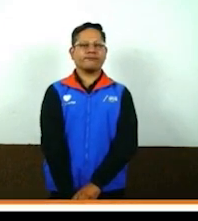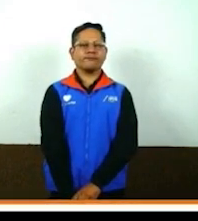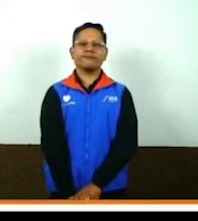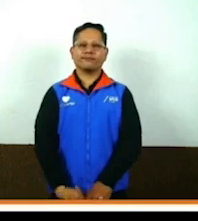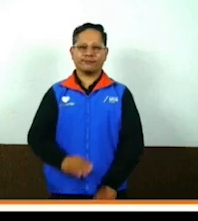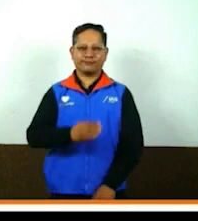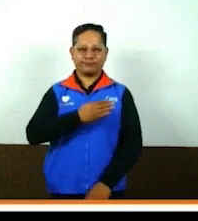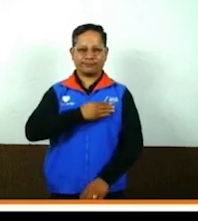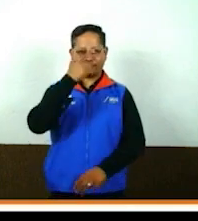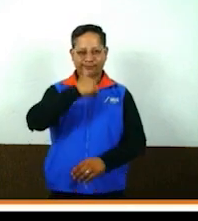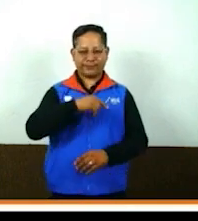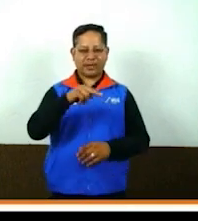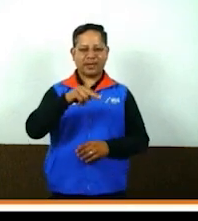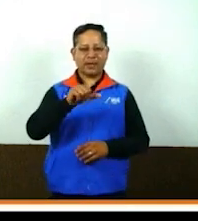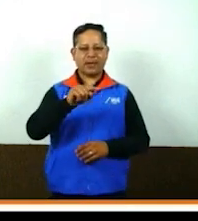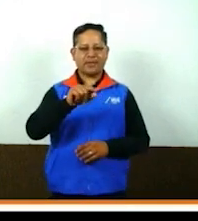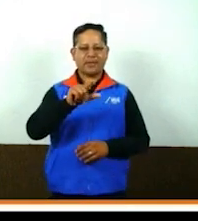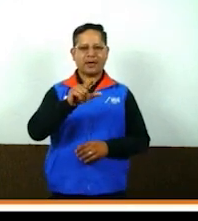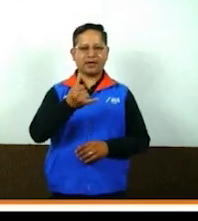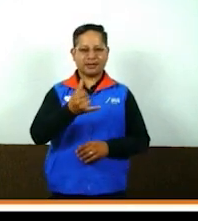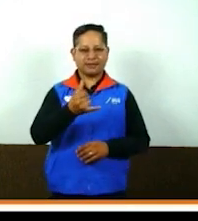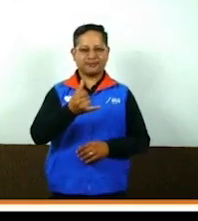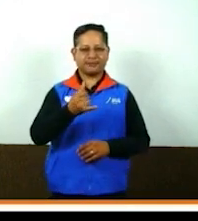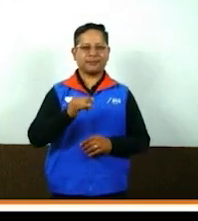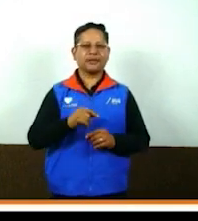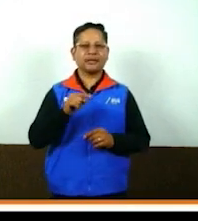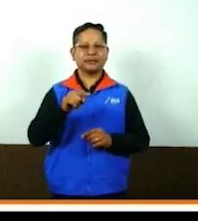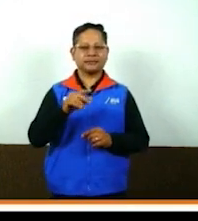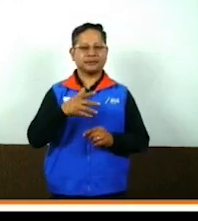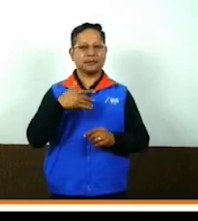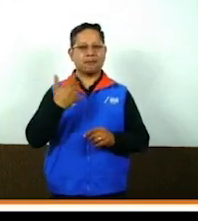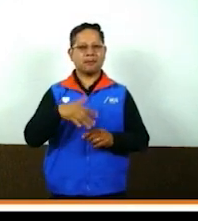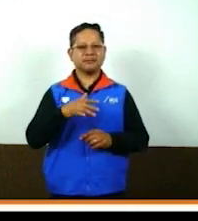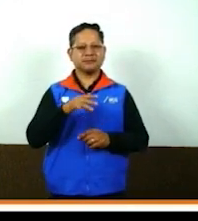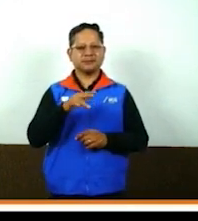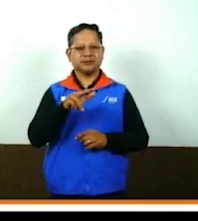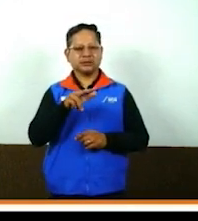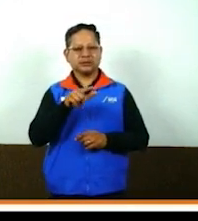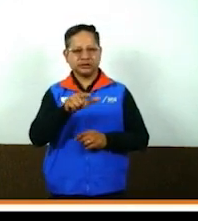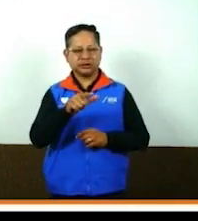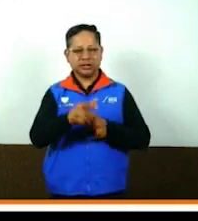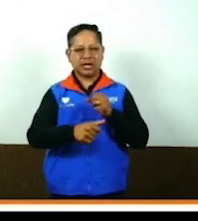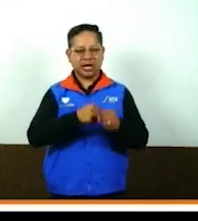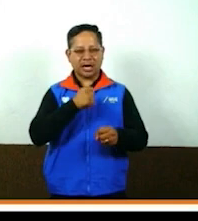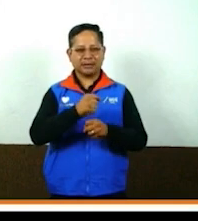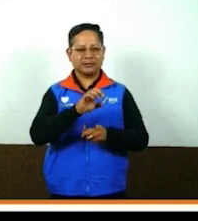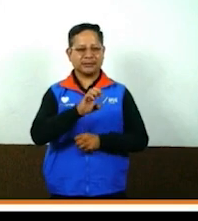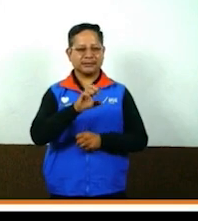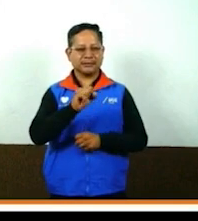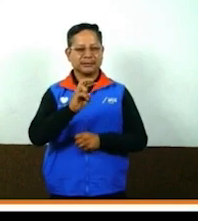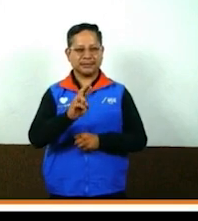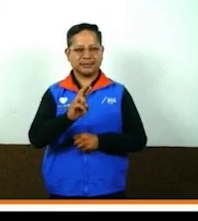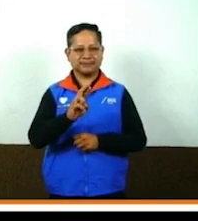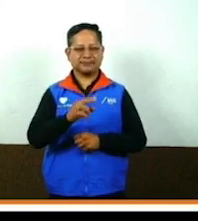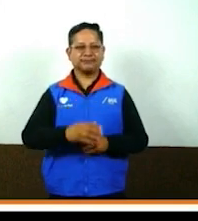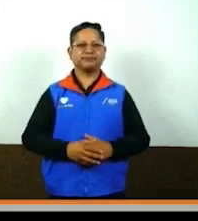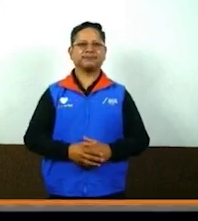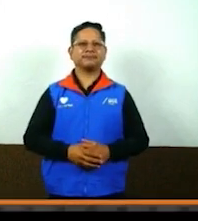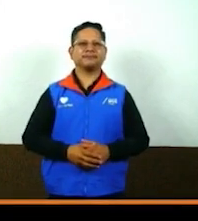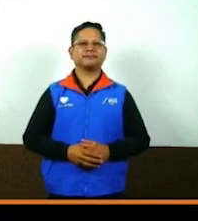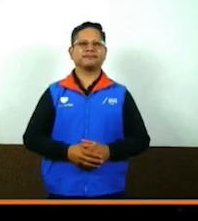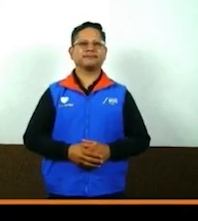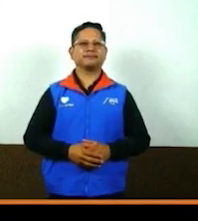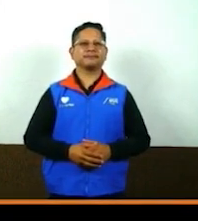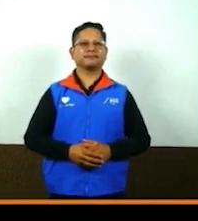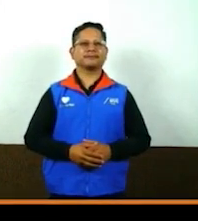Buenas noches, Natalie Soto, representando a Naturgy México y festejando 18 años consecutivos de ser empresa socialmente responsable. Gracias.